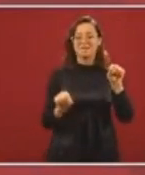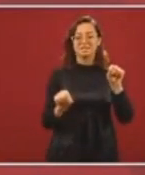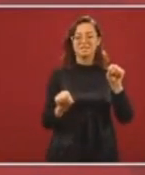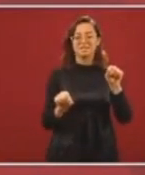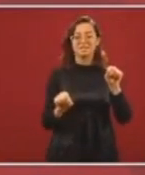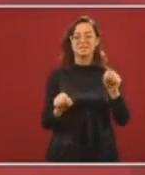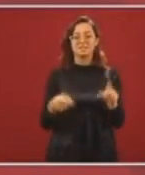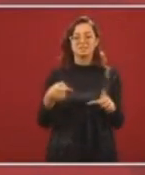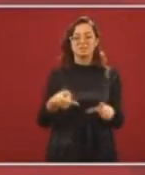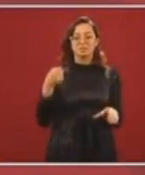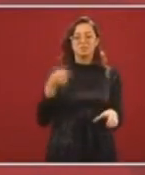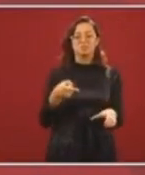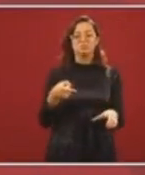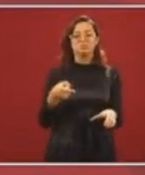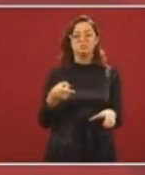con más